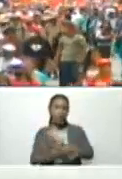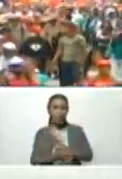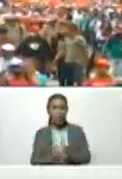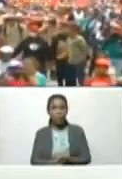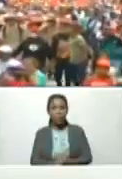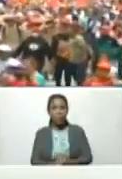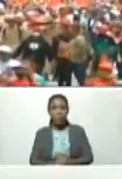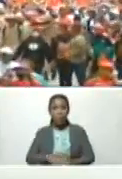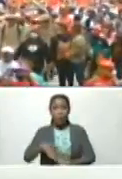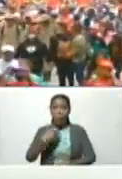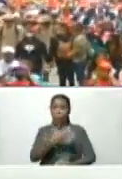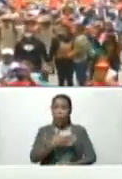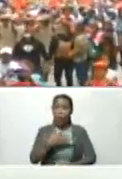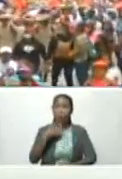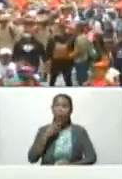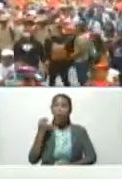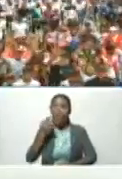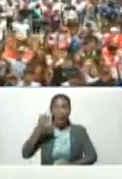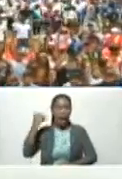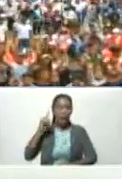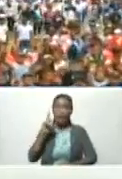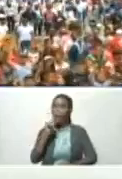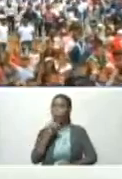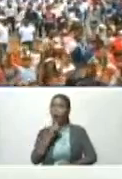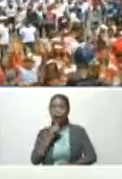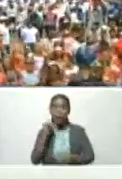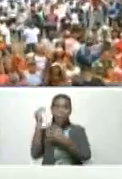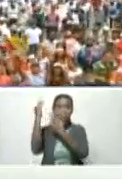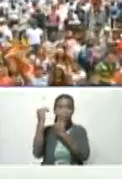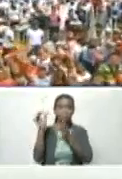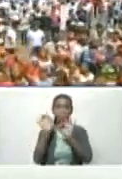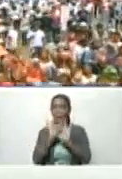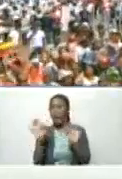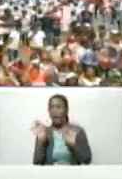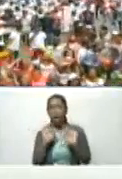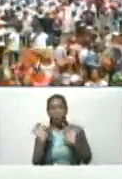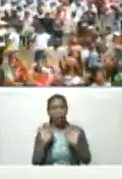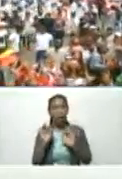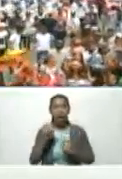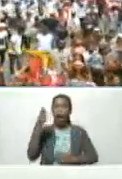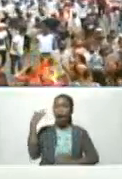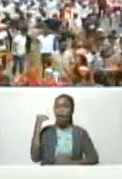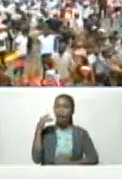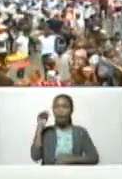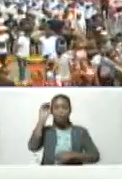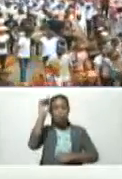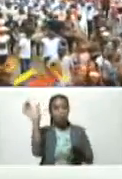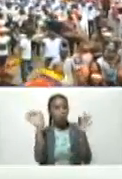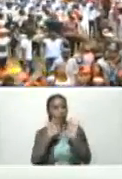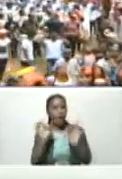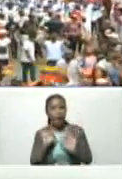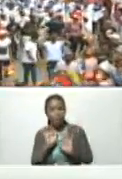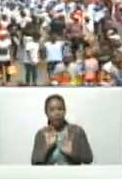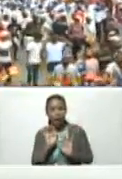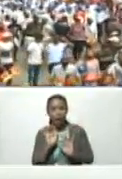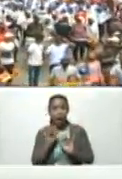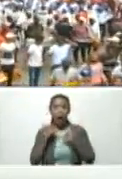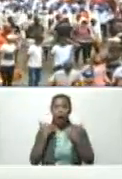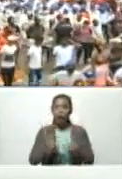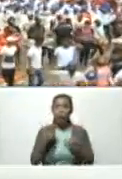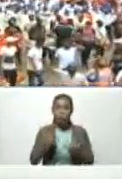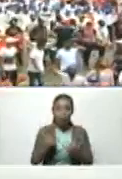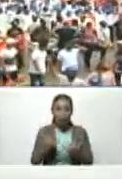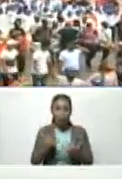Cuando la juventud no tenía esperanza, no tenía futuro, no tenía presente, no